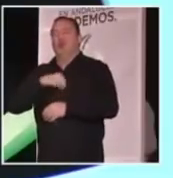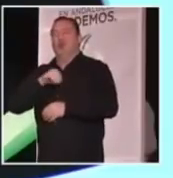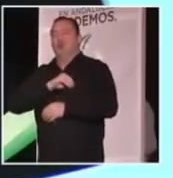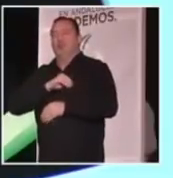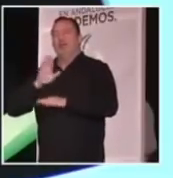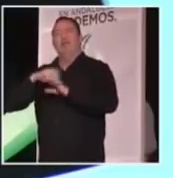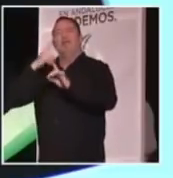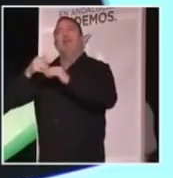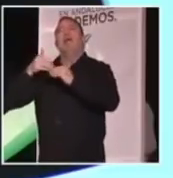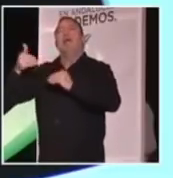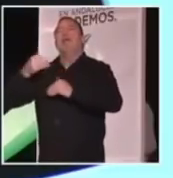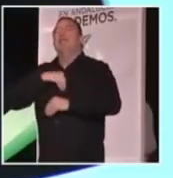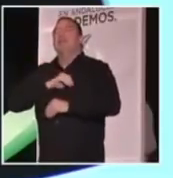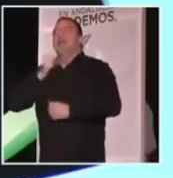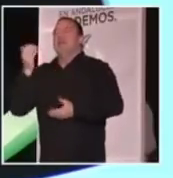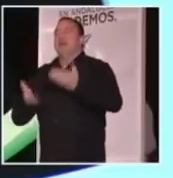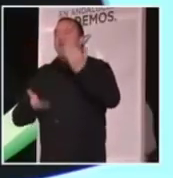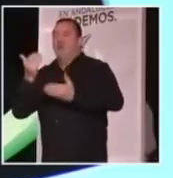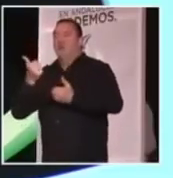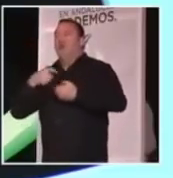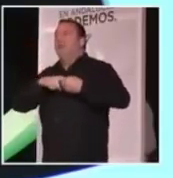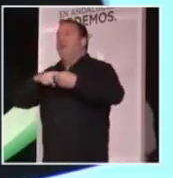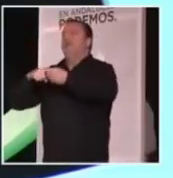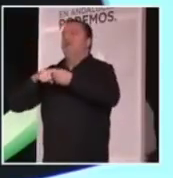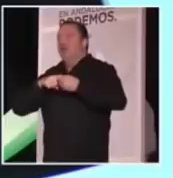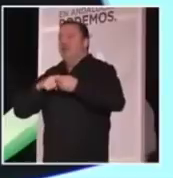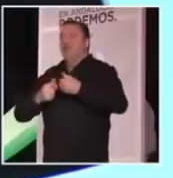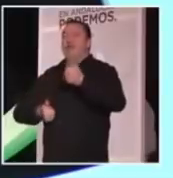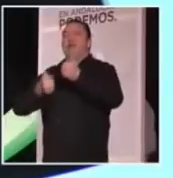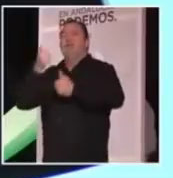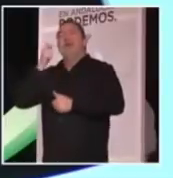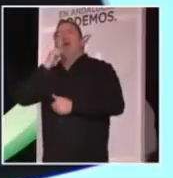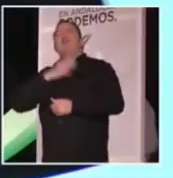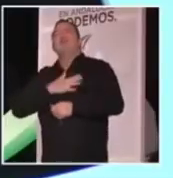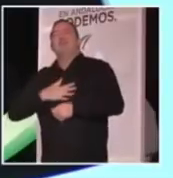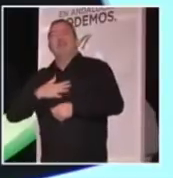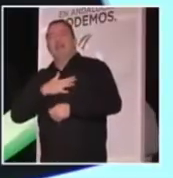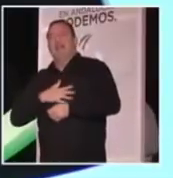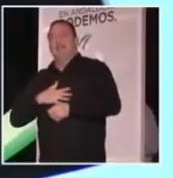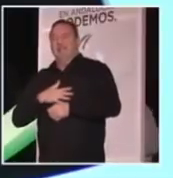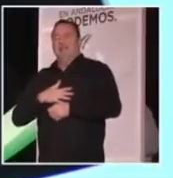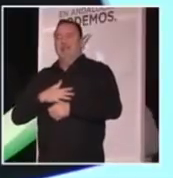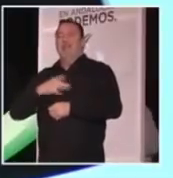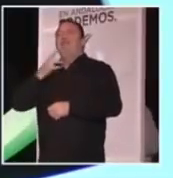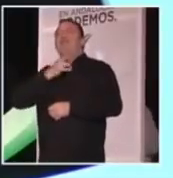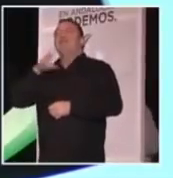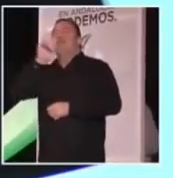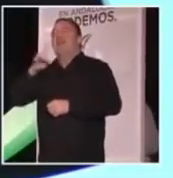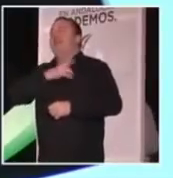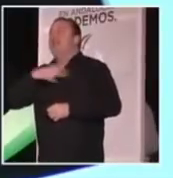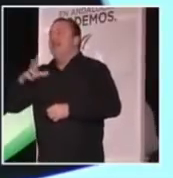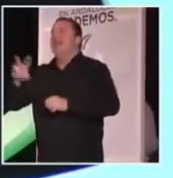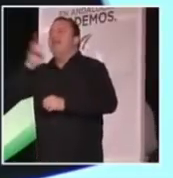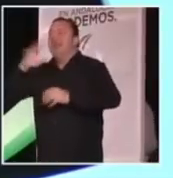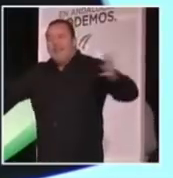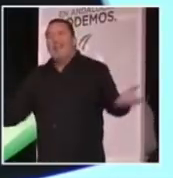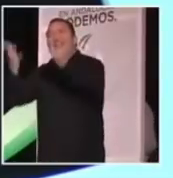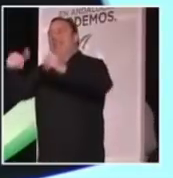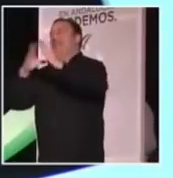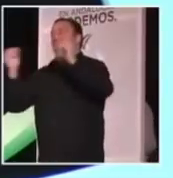para una España más justa, más solidaria, más fraterna, verde, blanca y verde. ¡Adelante